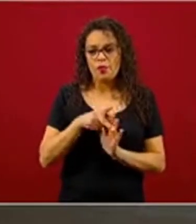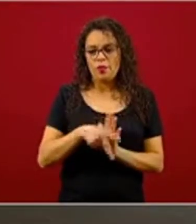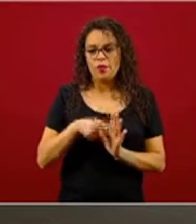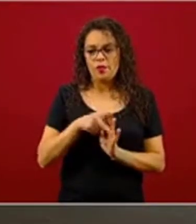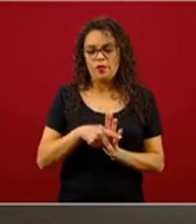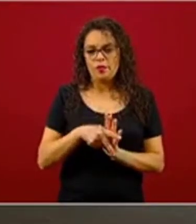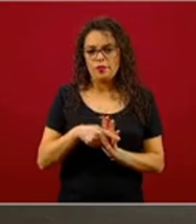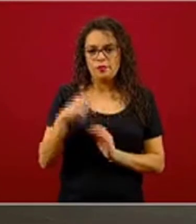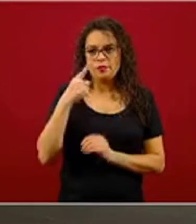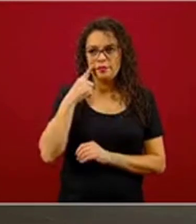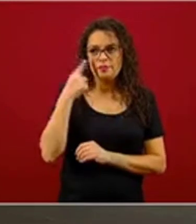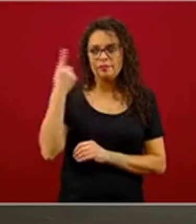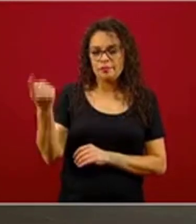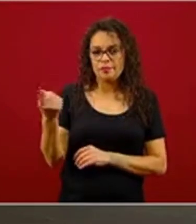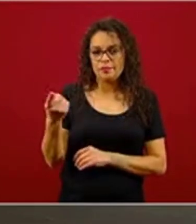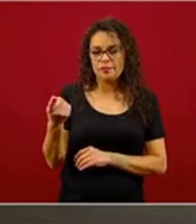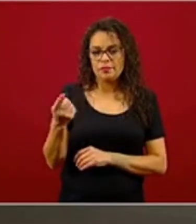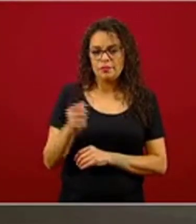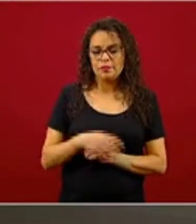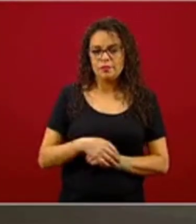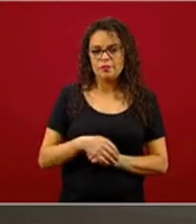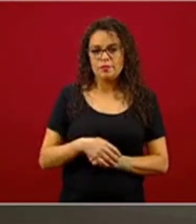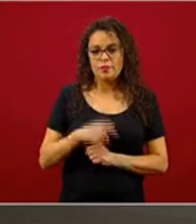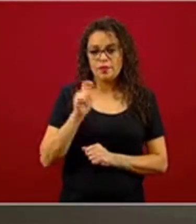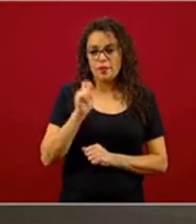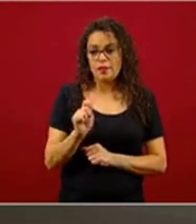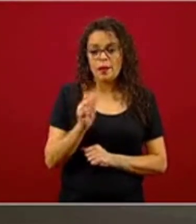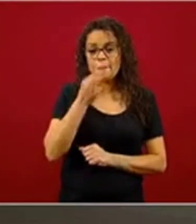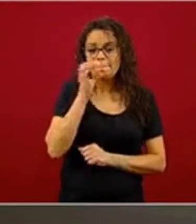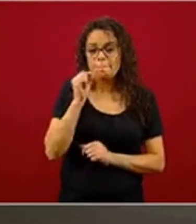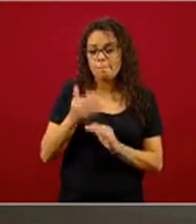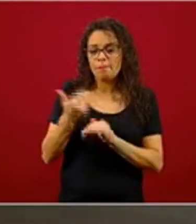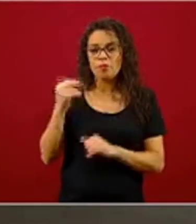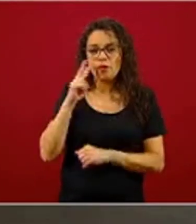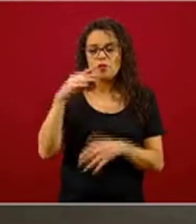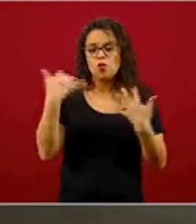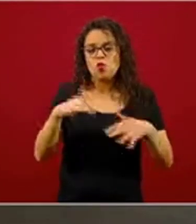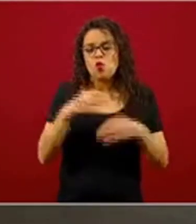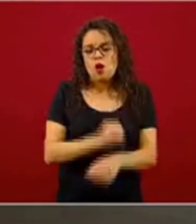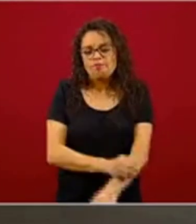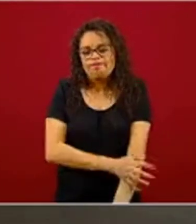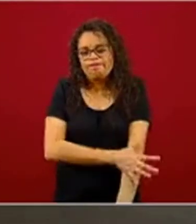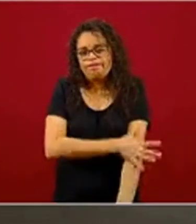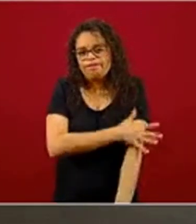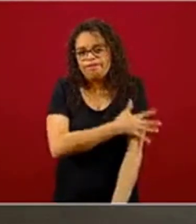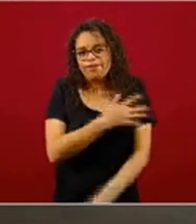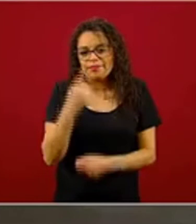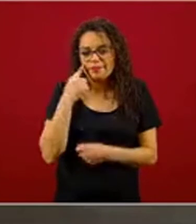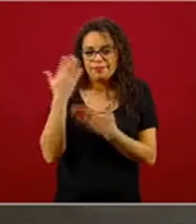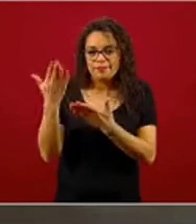muy emotivo que ocurrió hace unos minutos. Perdónenme, los compañeros. Por favor. Mañana le pregunta.